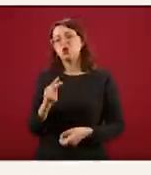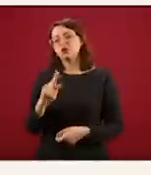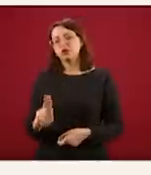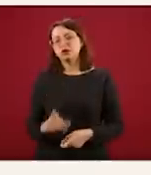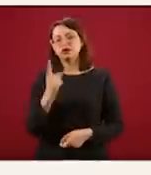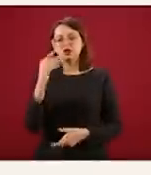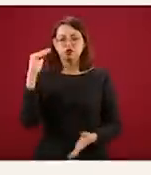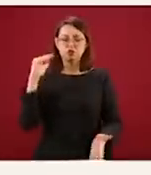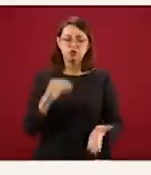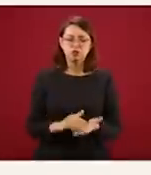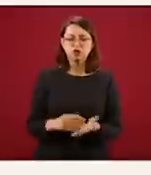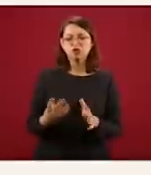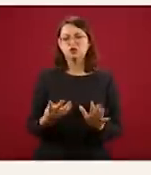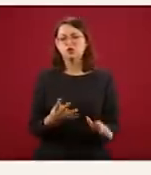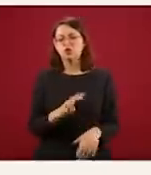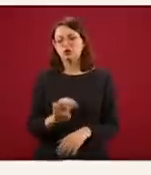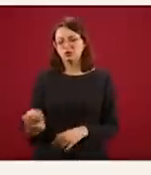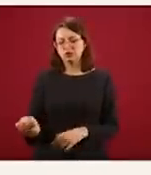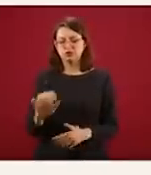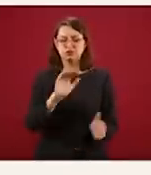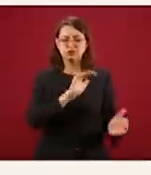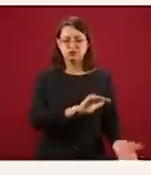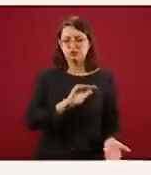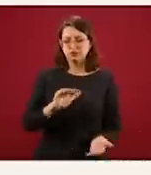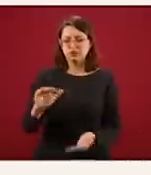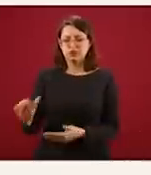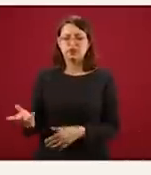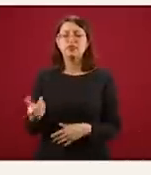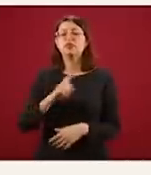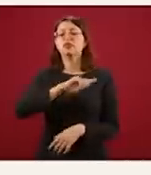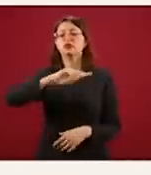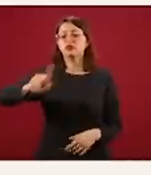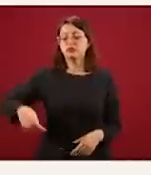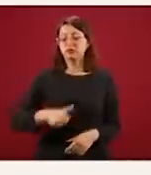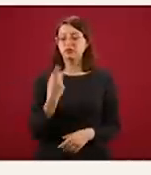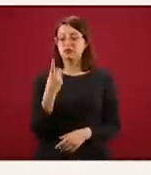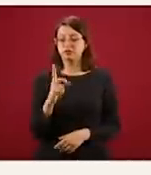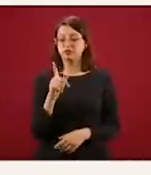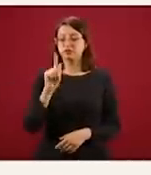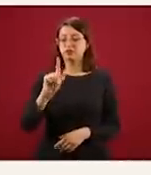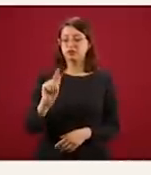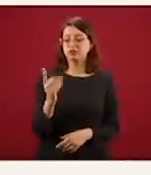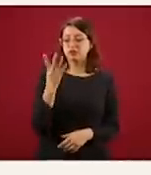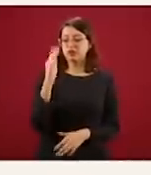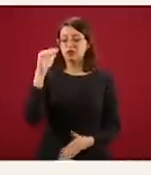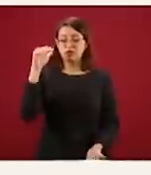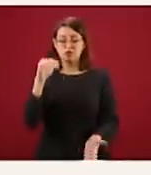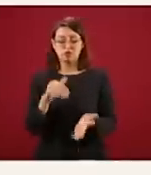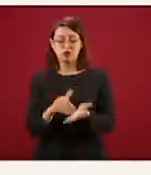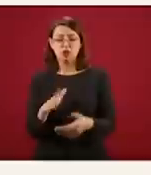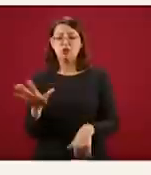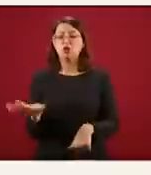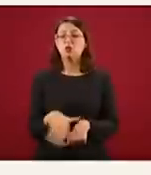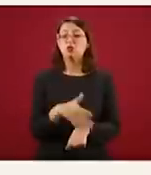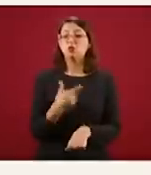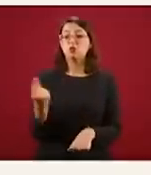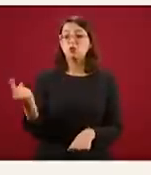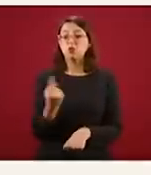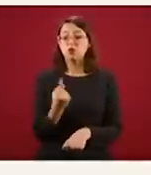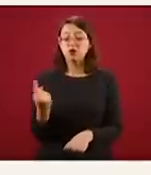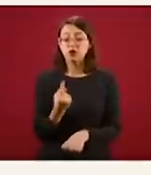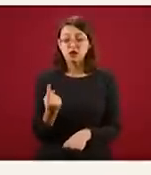mil 400 barriles, luego ya en diciembre 74 mil, porque en los últimos días se hizo